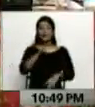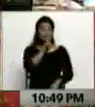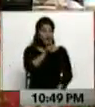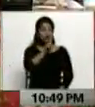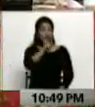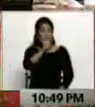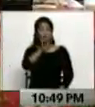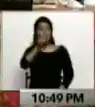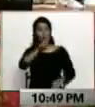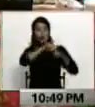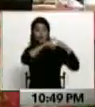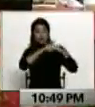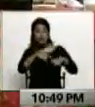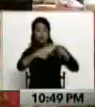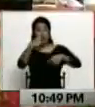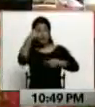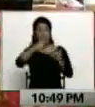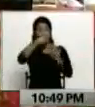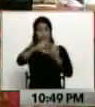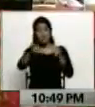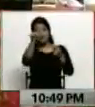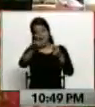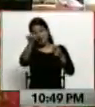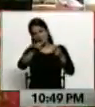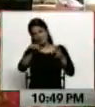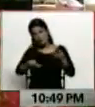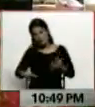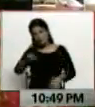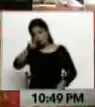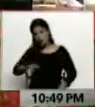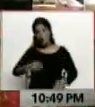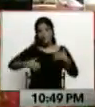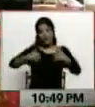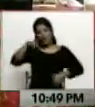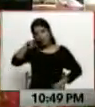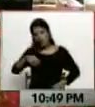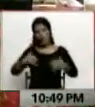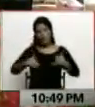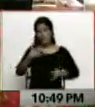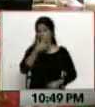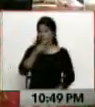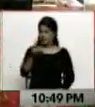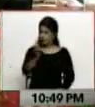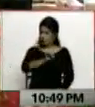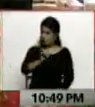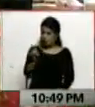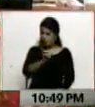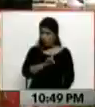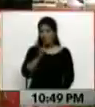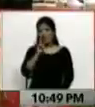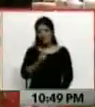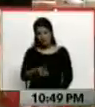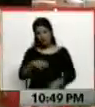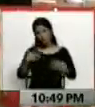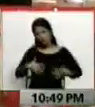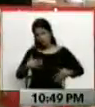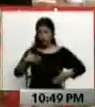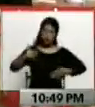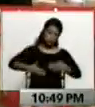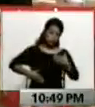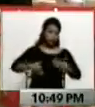hacer 141 programas Todas las semanas Todas las semanas Todas las semanas hay que cómo se llama que ir